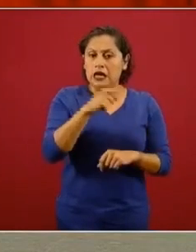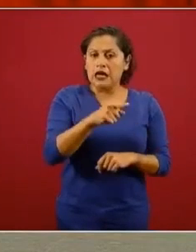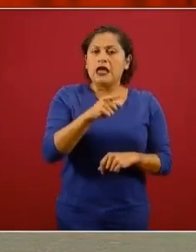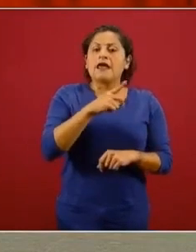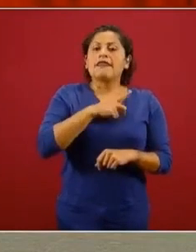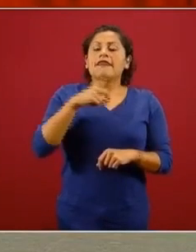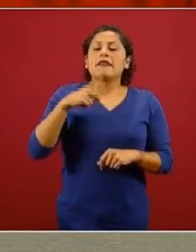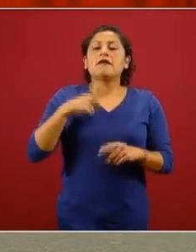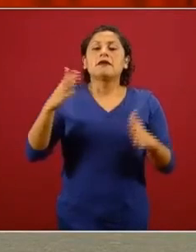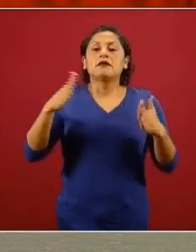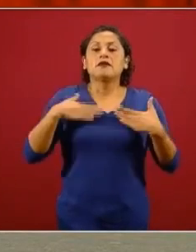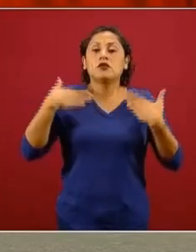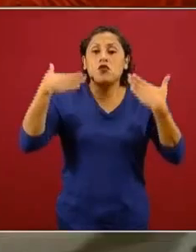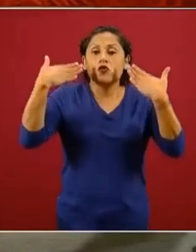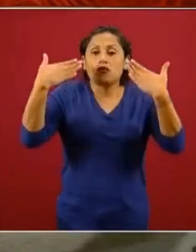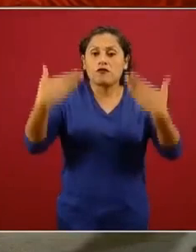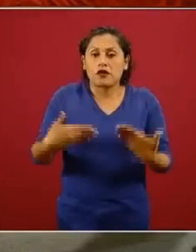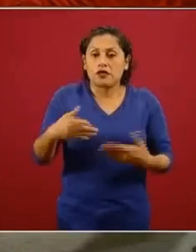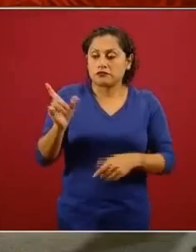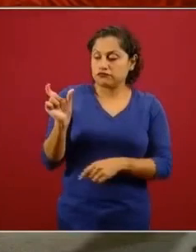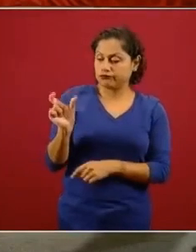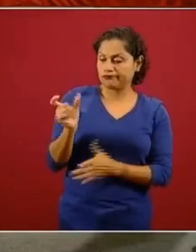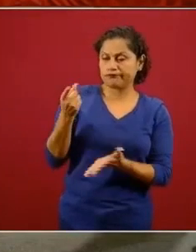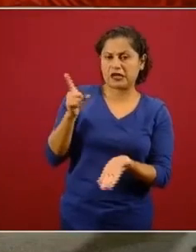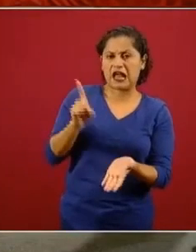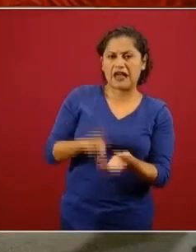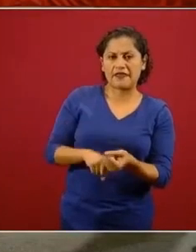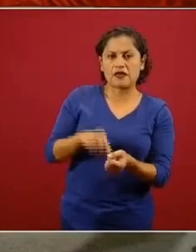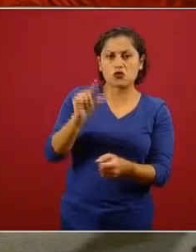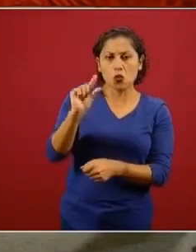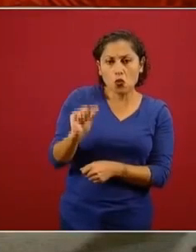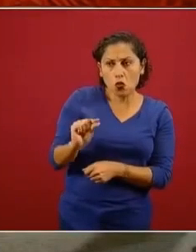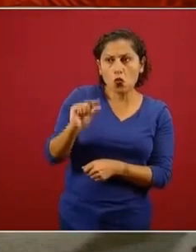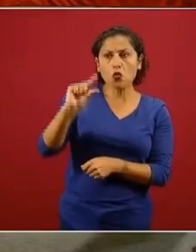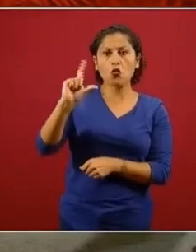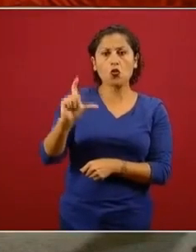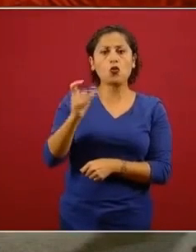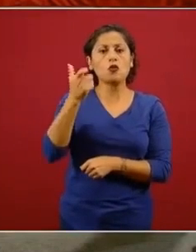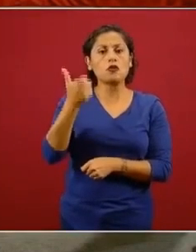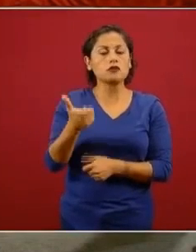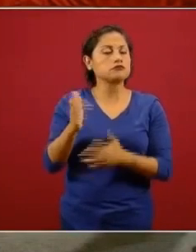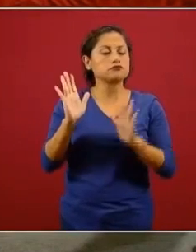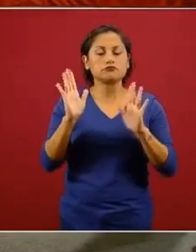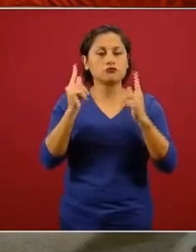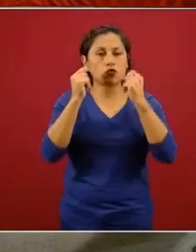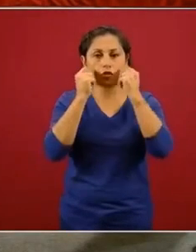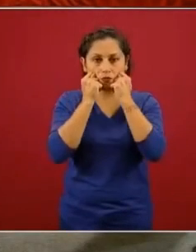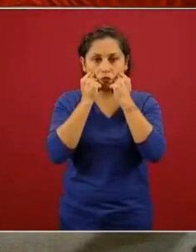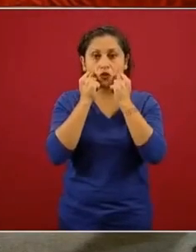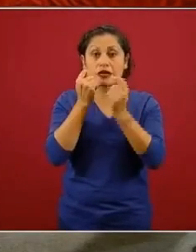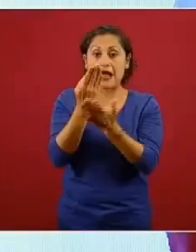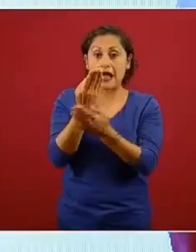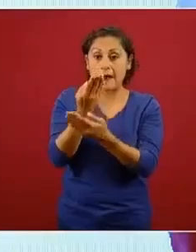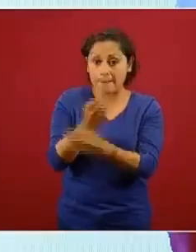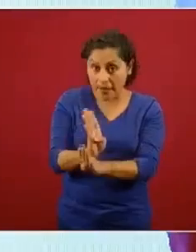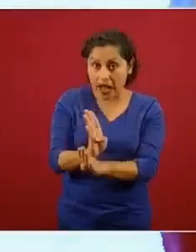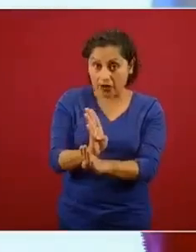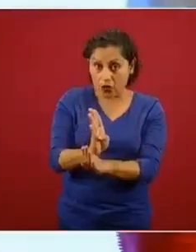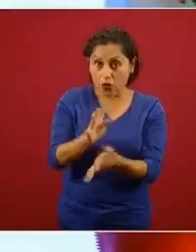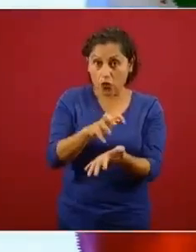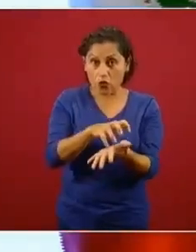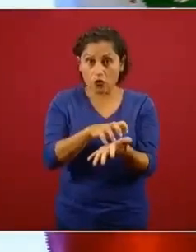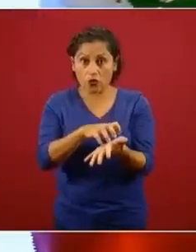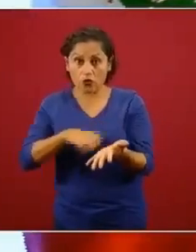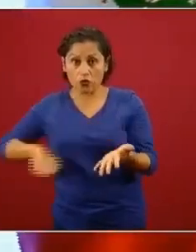importar el saldo que tengan en sus cuentas en un momento dado, mes a mes el banco únicamente va a tomar 823 pesos